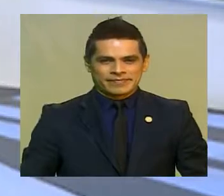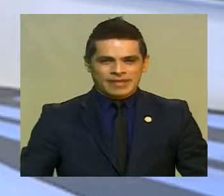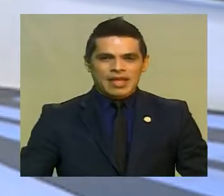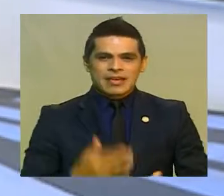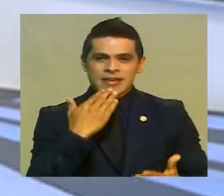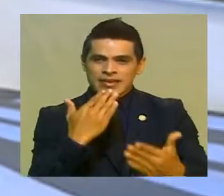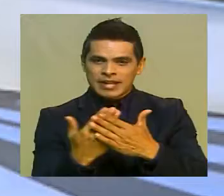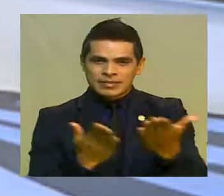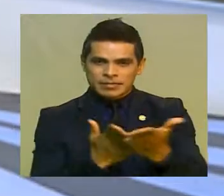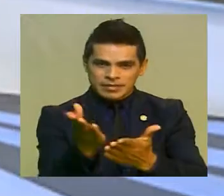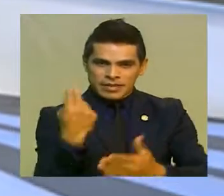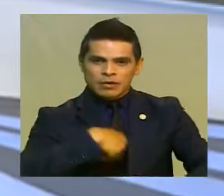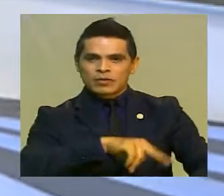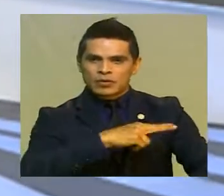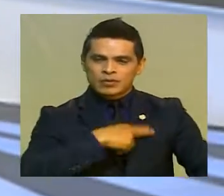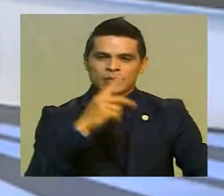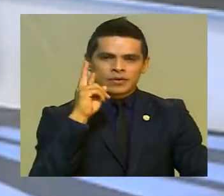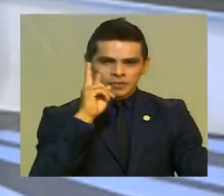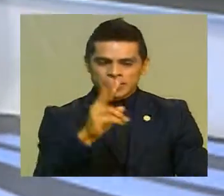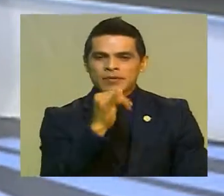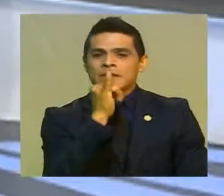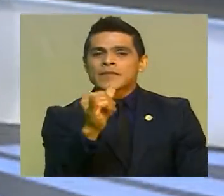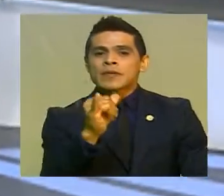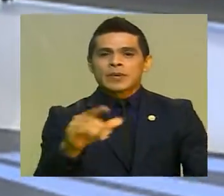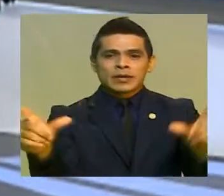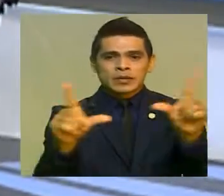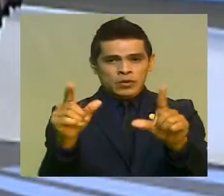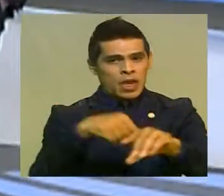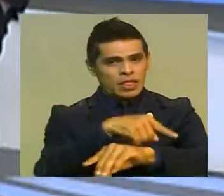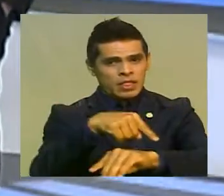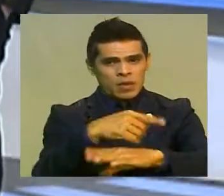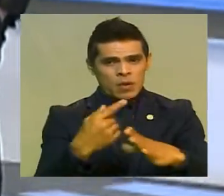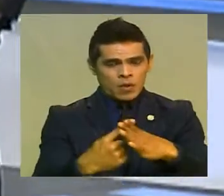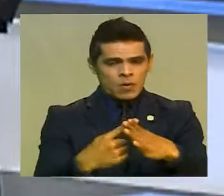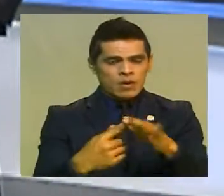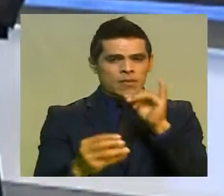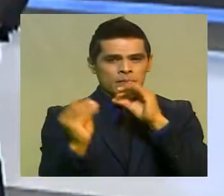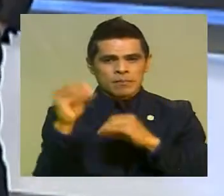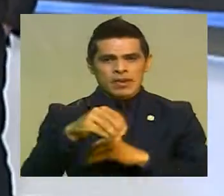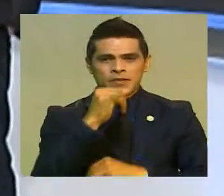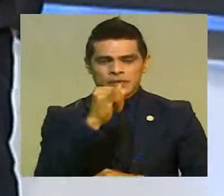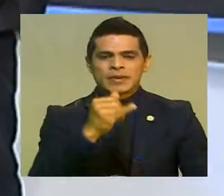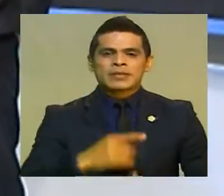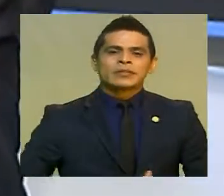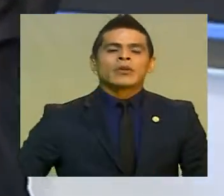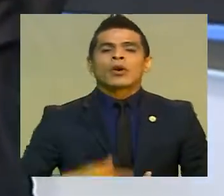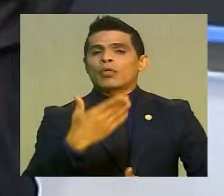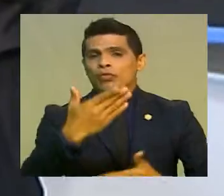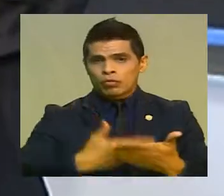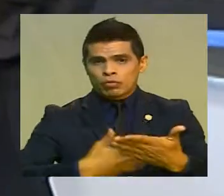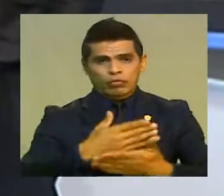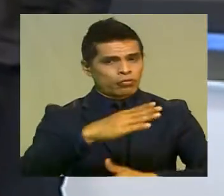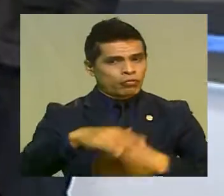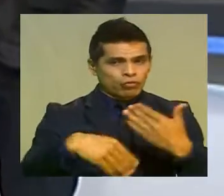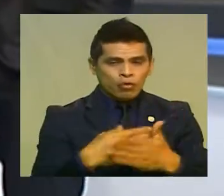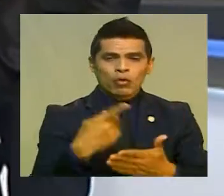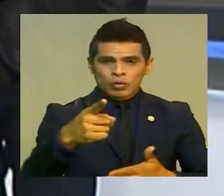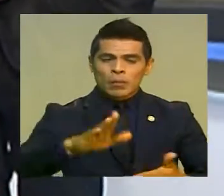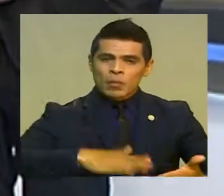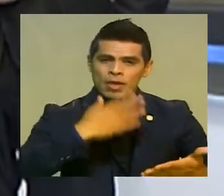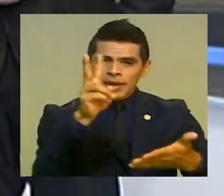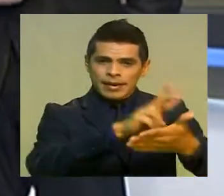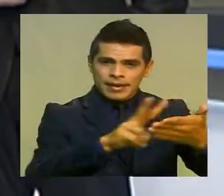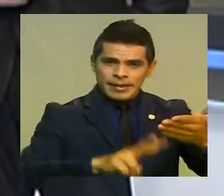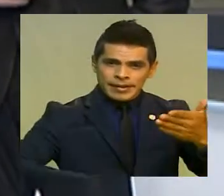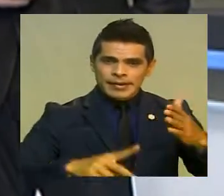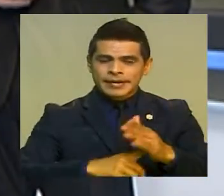gracias por seguir con nosotros en esta nuestra visión estelar estamos de vuelta para contarles más noticias así es recuerda que estas y otras informaciones también las pueden ampliar